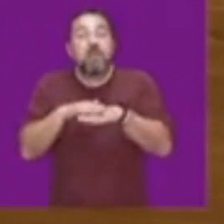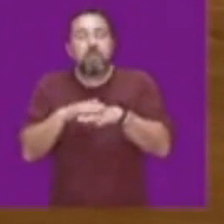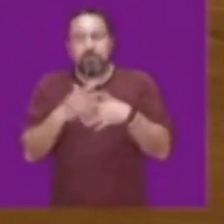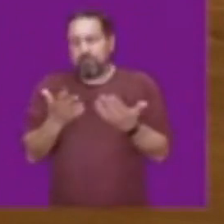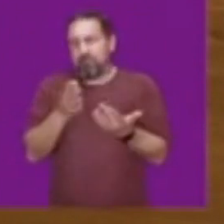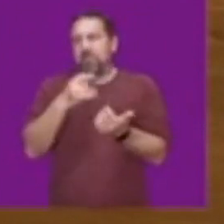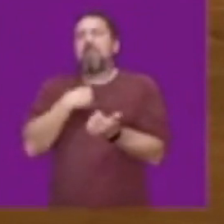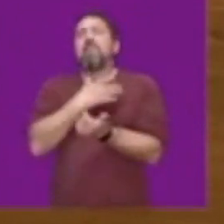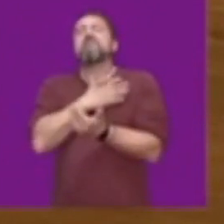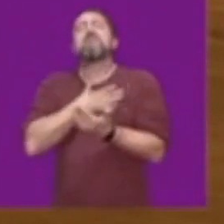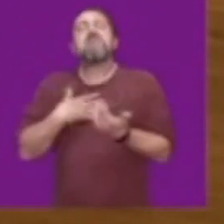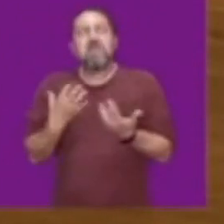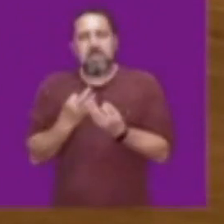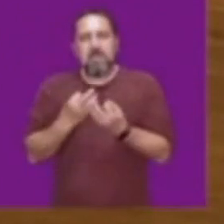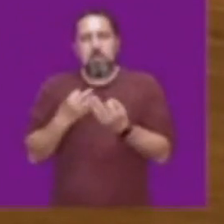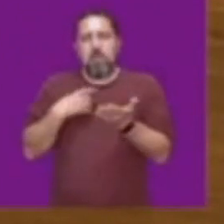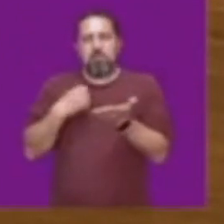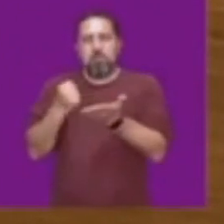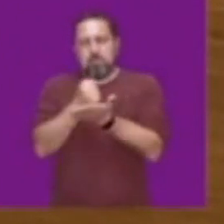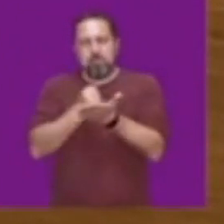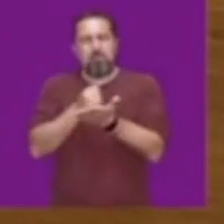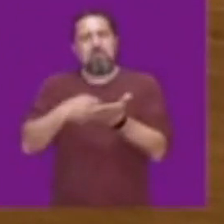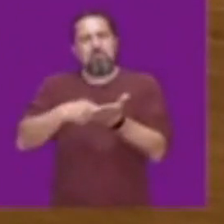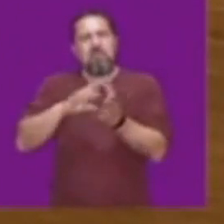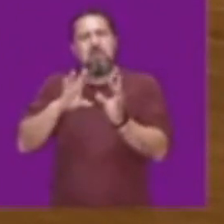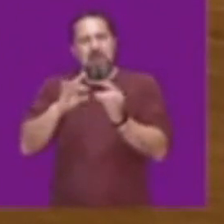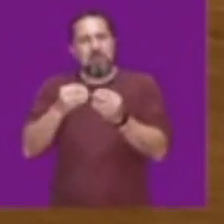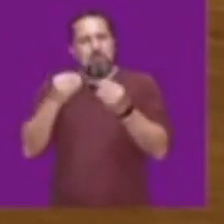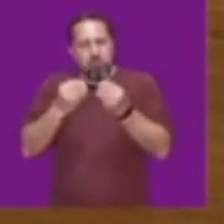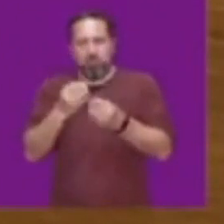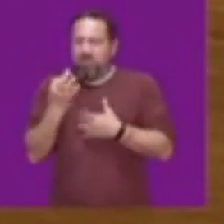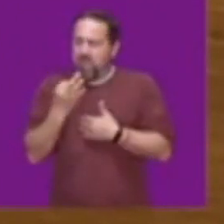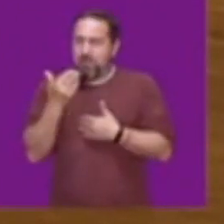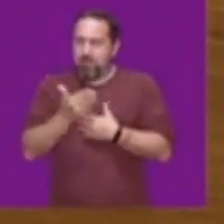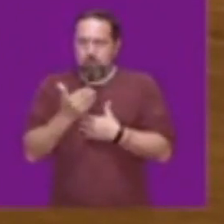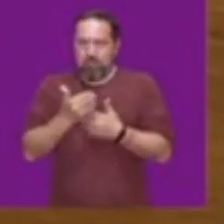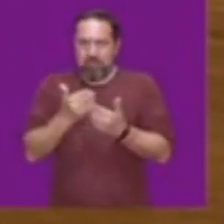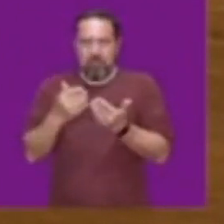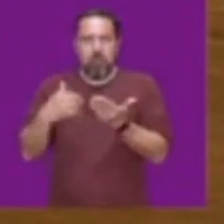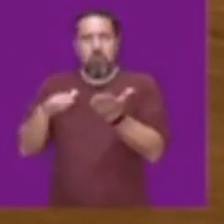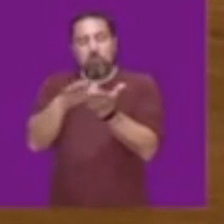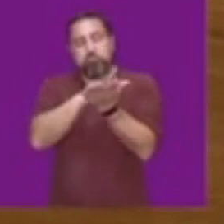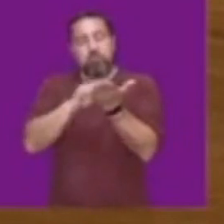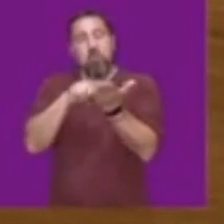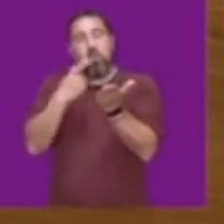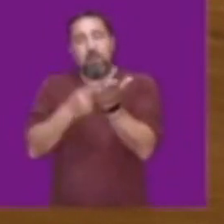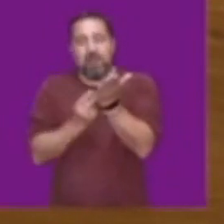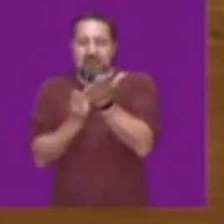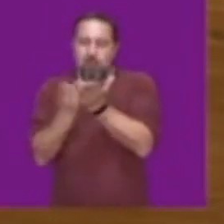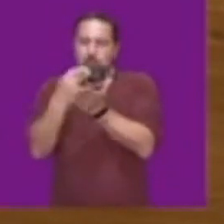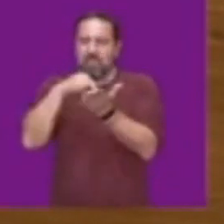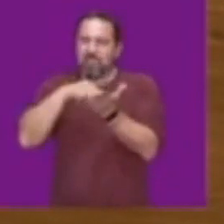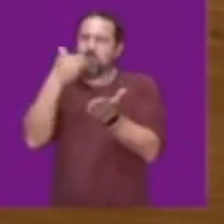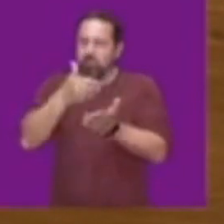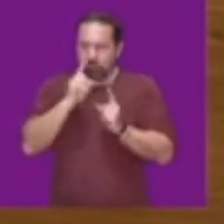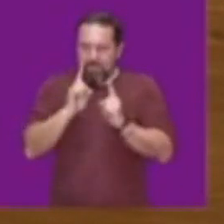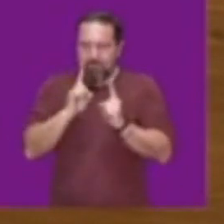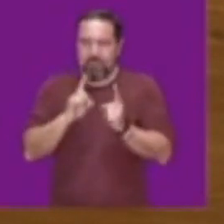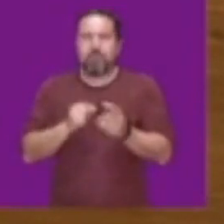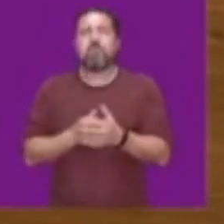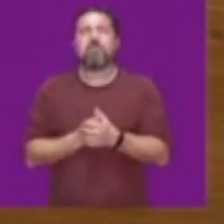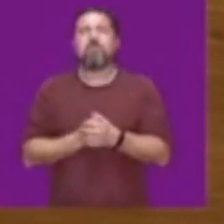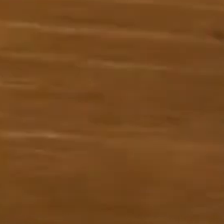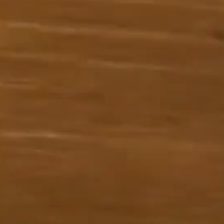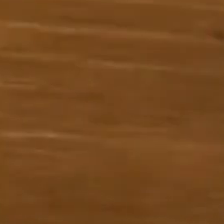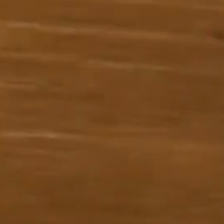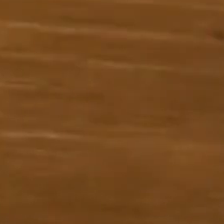porque lo que queremos es que tenga mucho, mucho pegamento en donde lo tiene que tener, que es en toda la parte donde vamos luego a recortar.